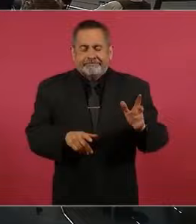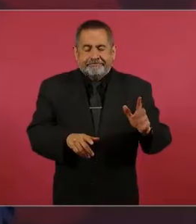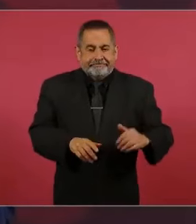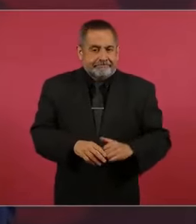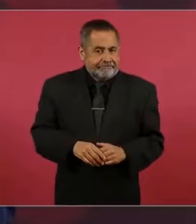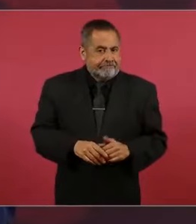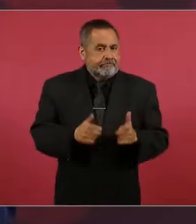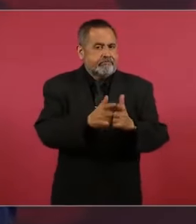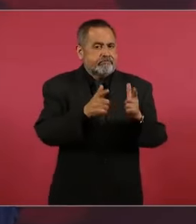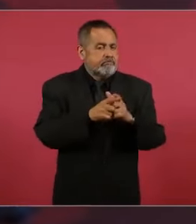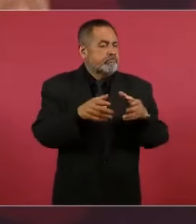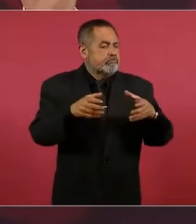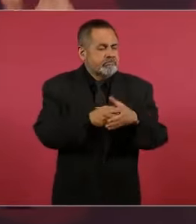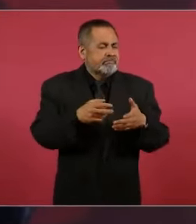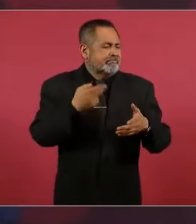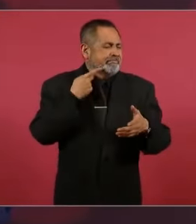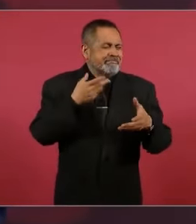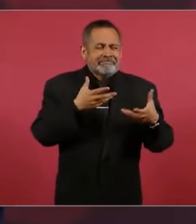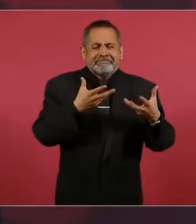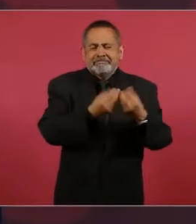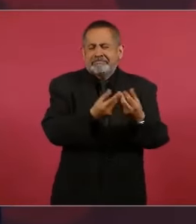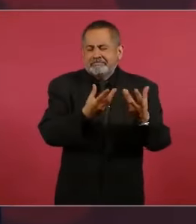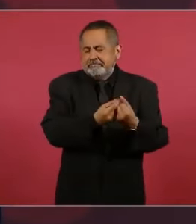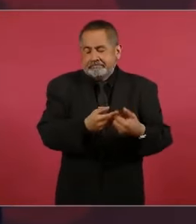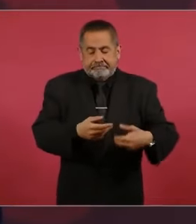de partidos y todo.